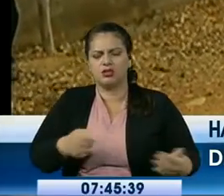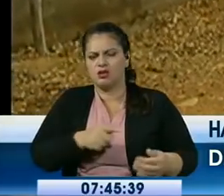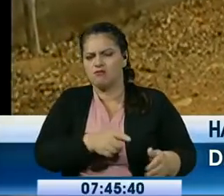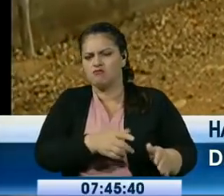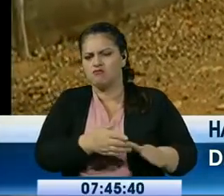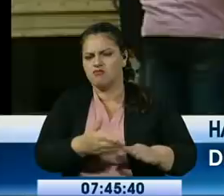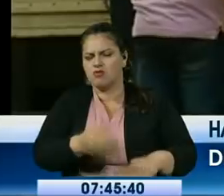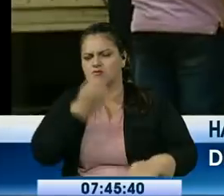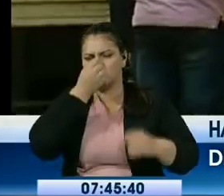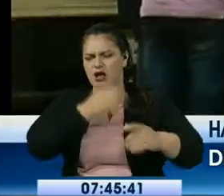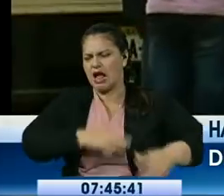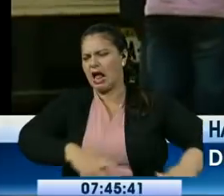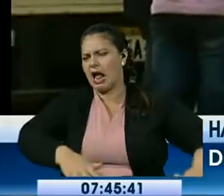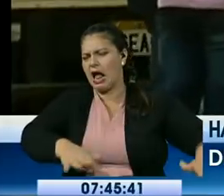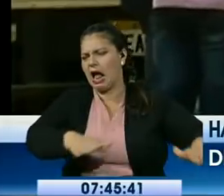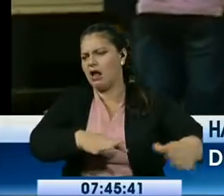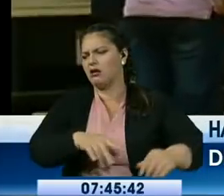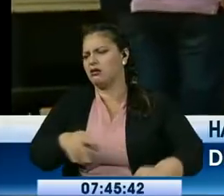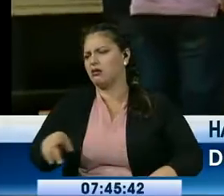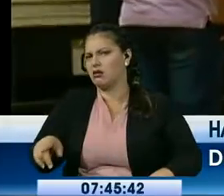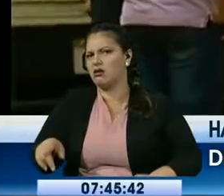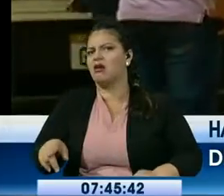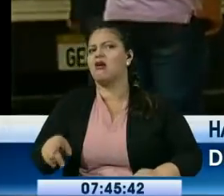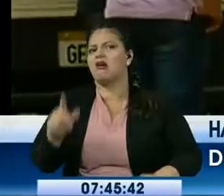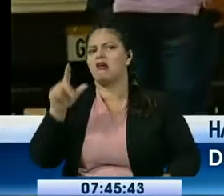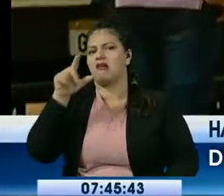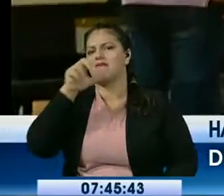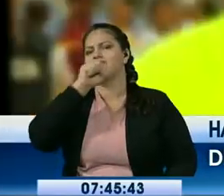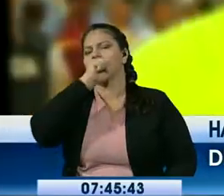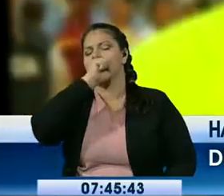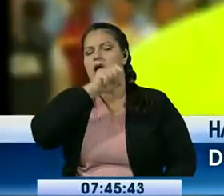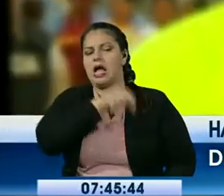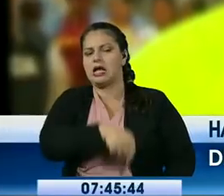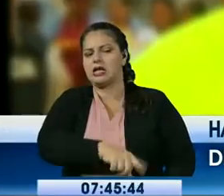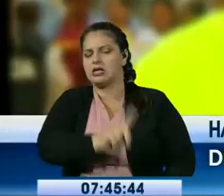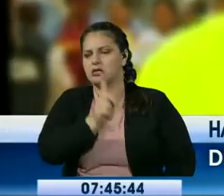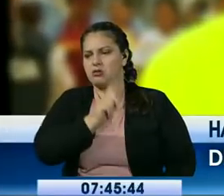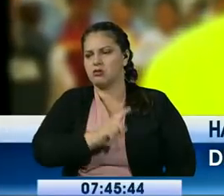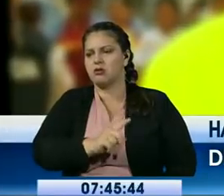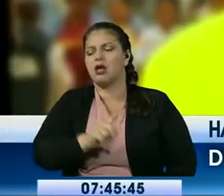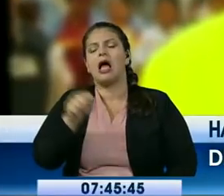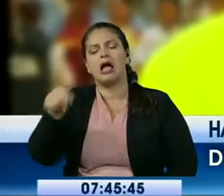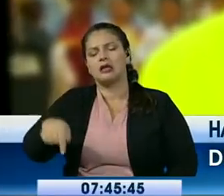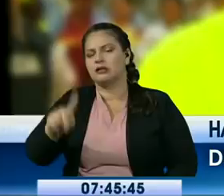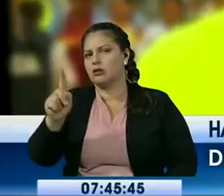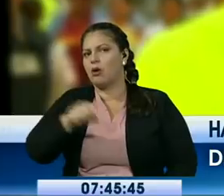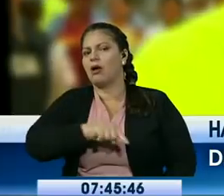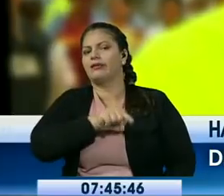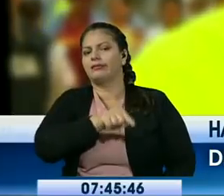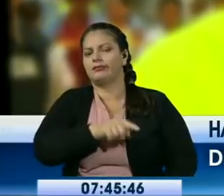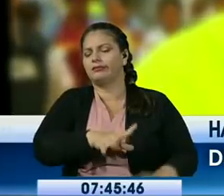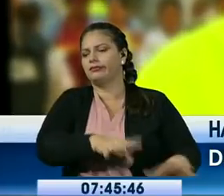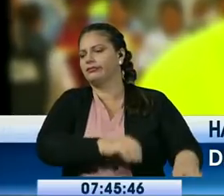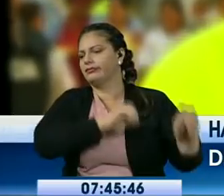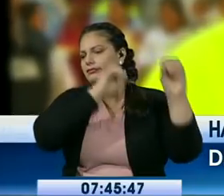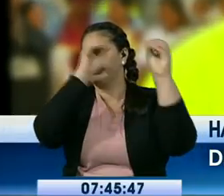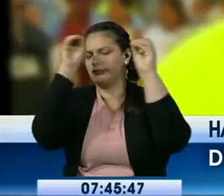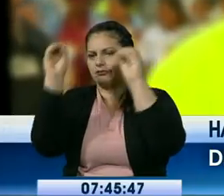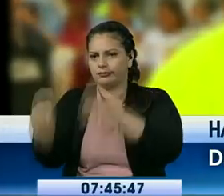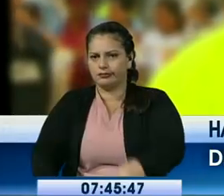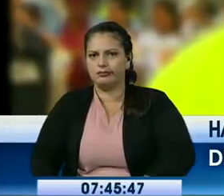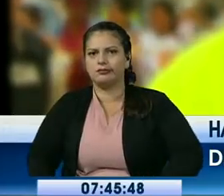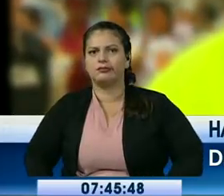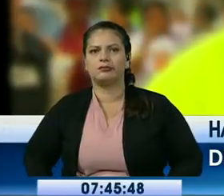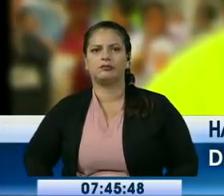investigaciones, desprender de que le vinieron ya muerto a dejarle en la puerta de su